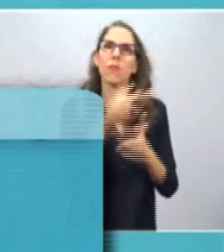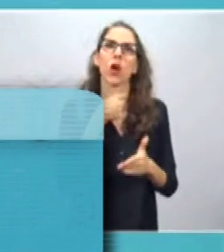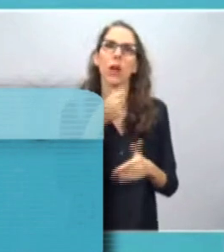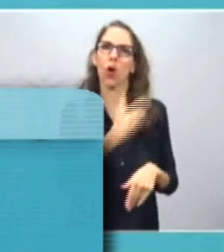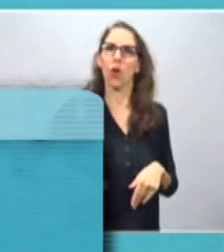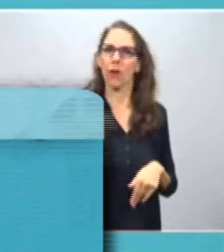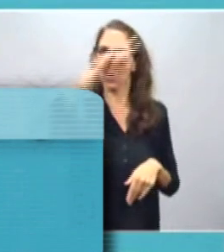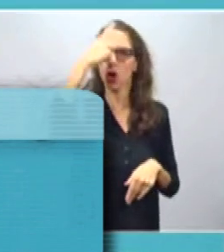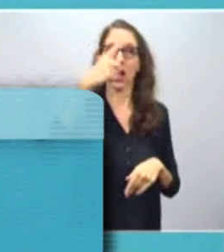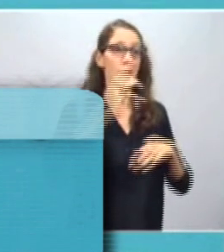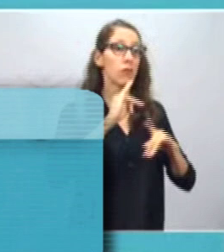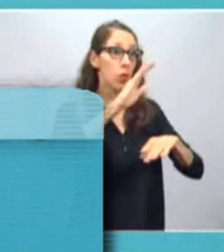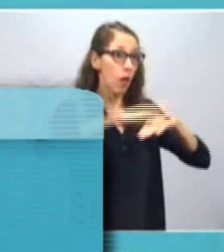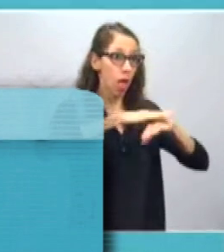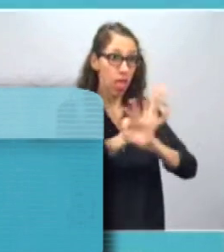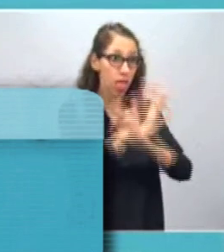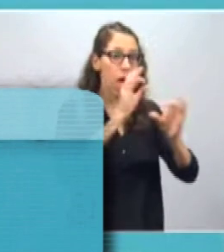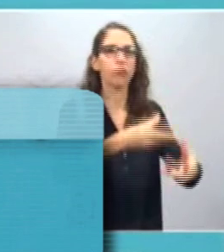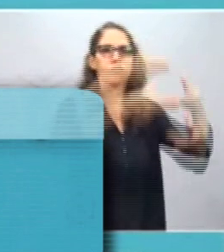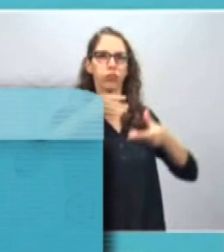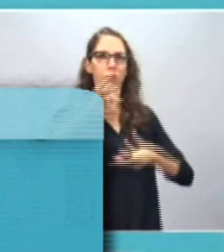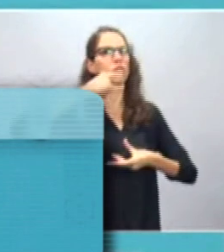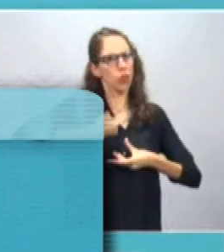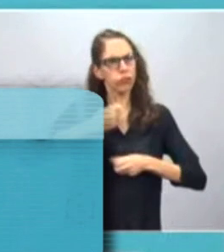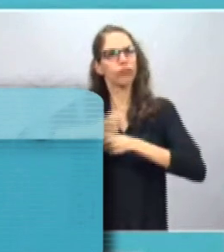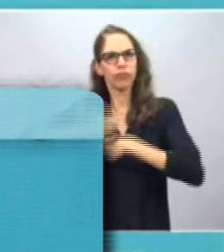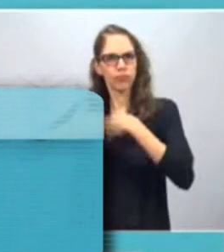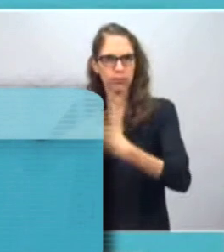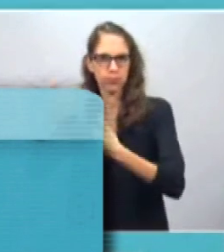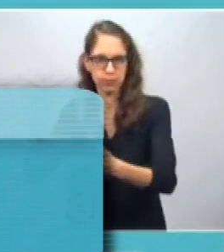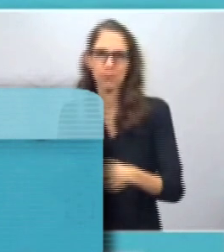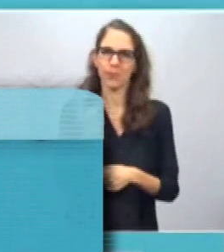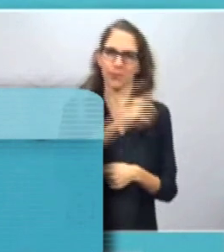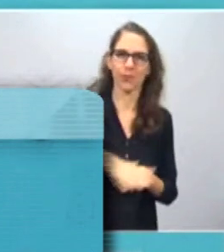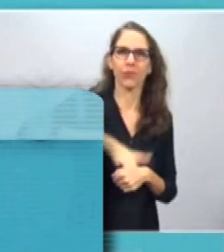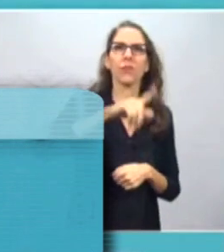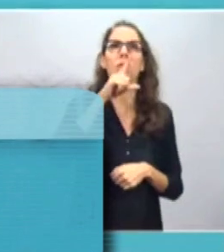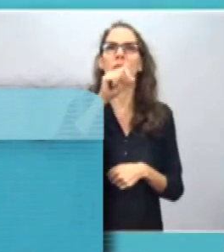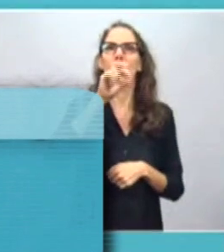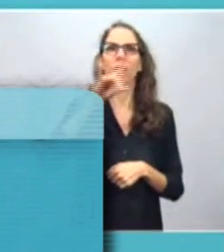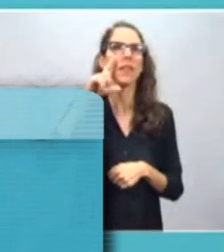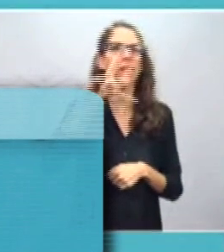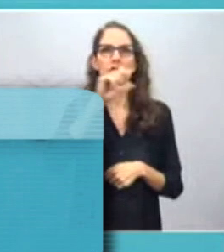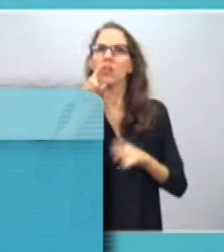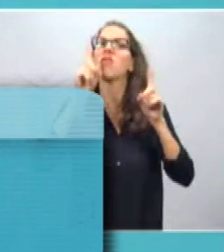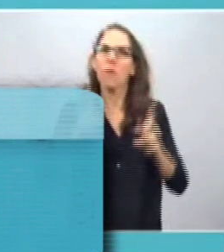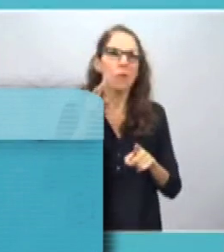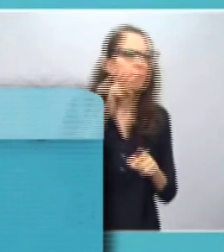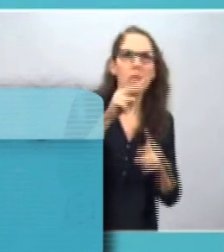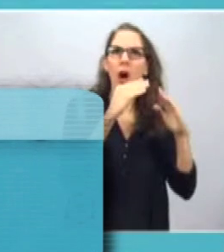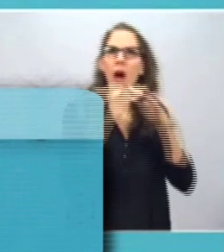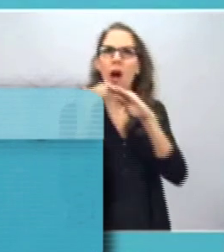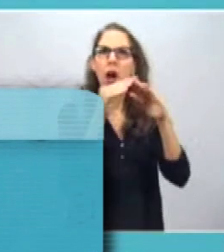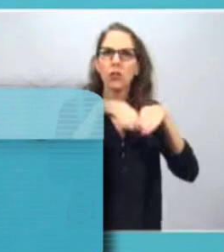que nos traspase la obra para poder terminarlo. En Tordillo también el gobernador estuvo recorriendo 30